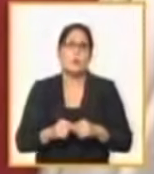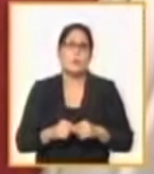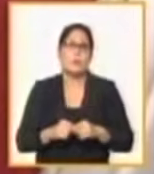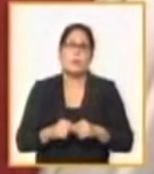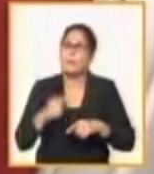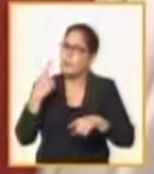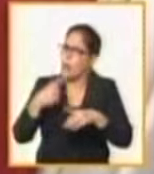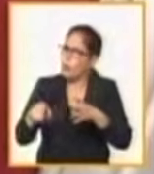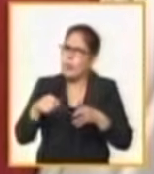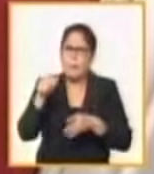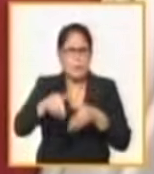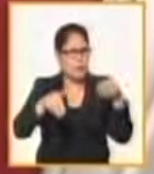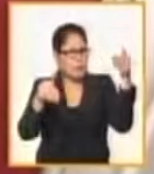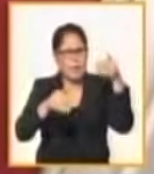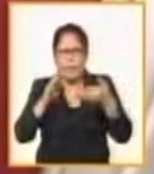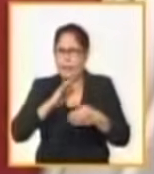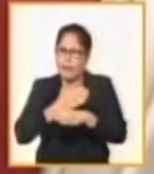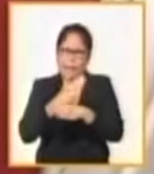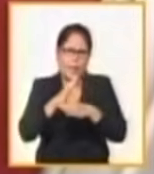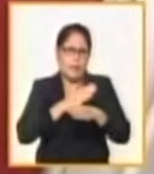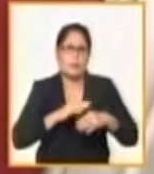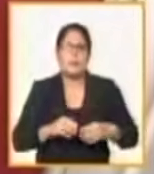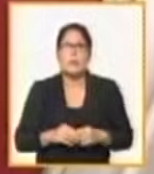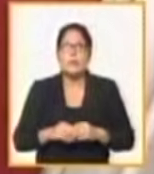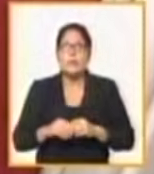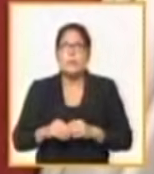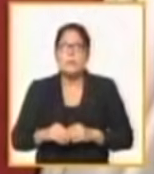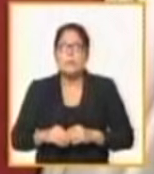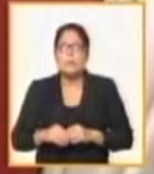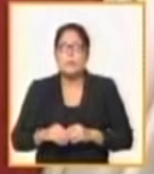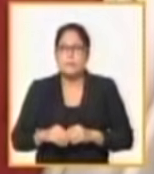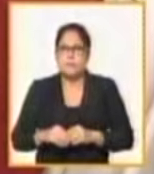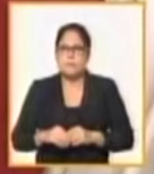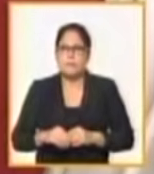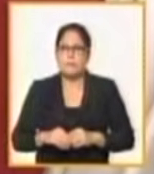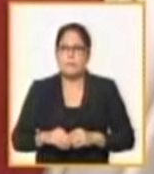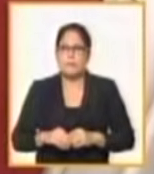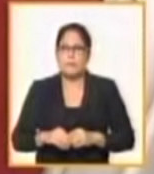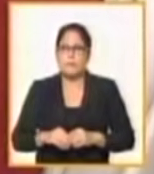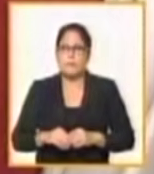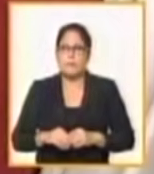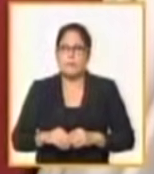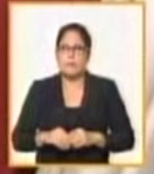del Grupo Orígenes no recuerdo, pero me imagino que habría alguien. Sí, cómo no.